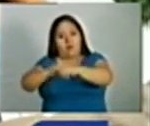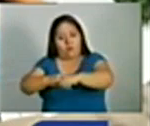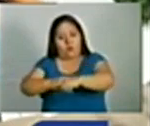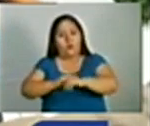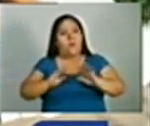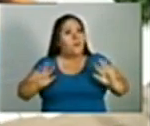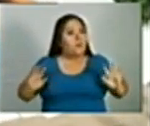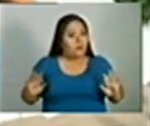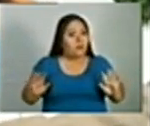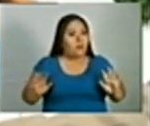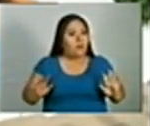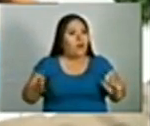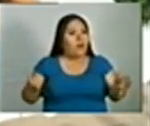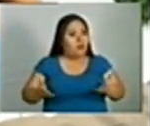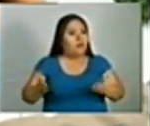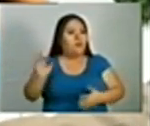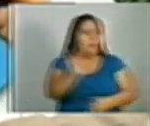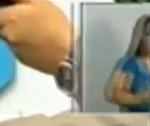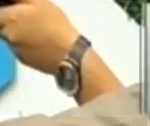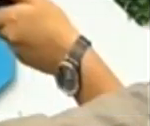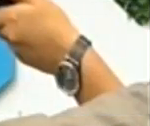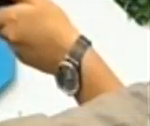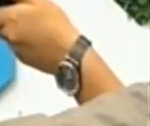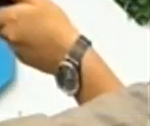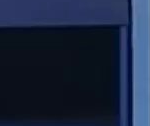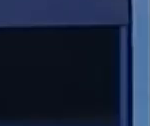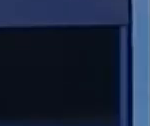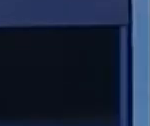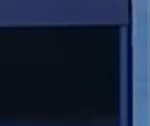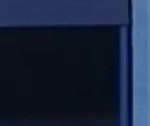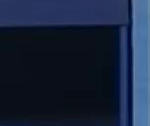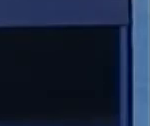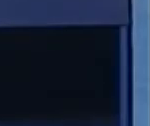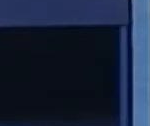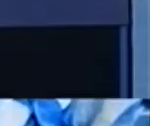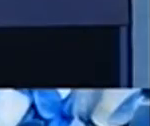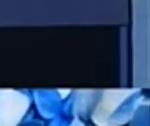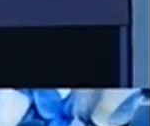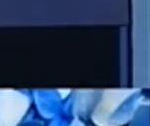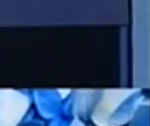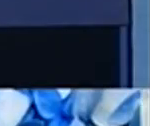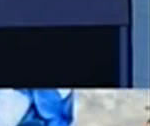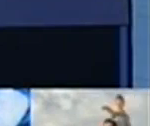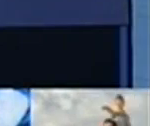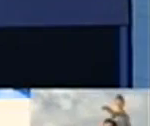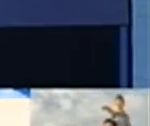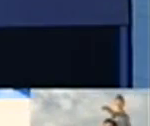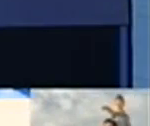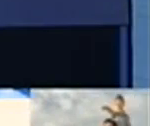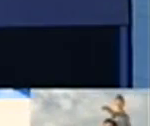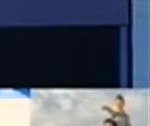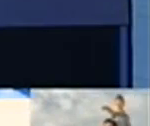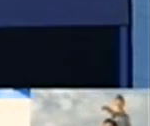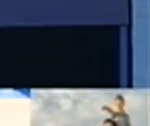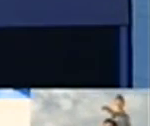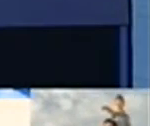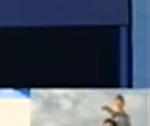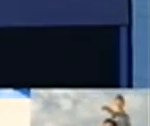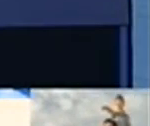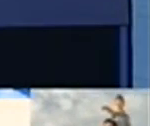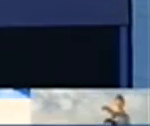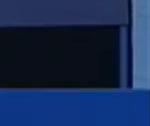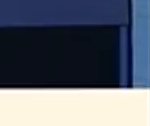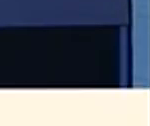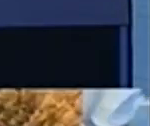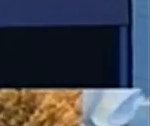está generando mejores condiciones para las trabajadoras. La mejor manera de celebrar el fin de semana largo de los días patrios